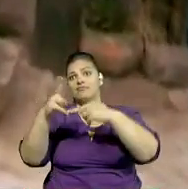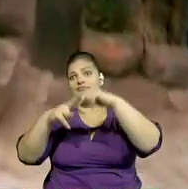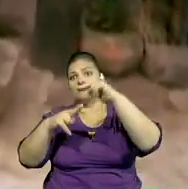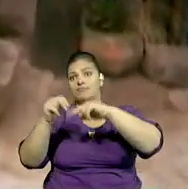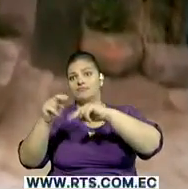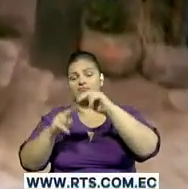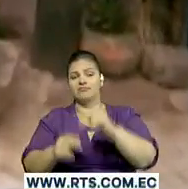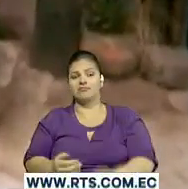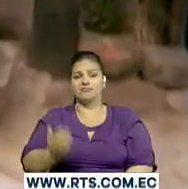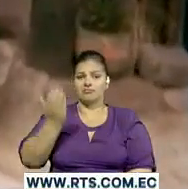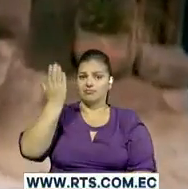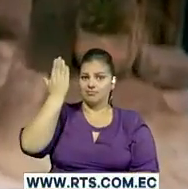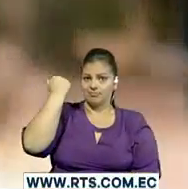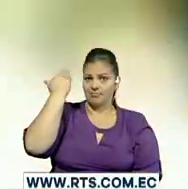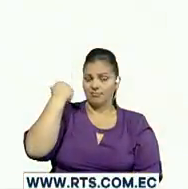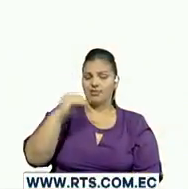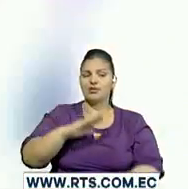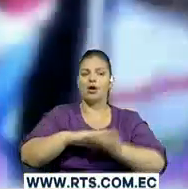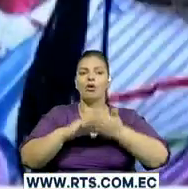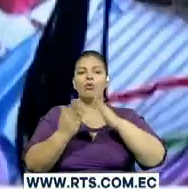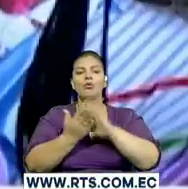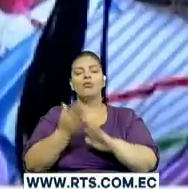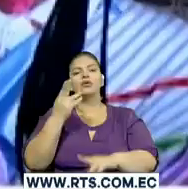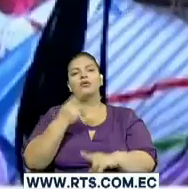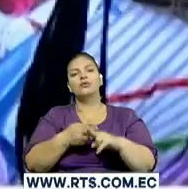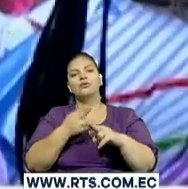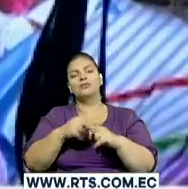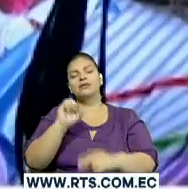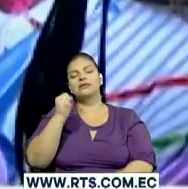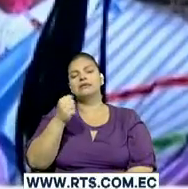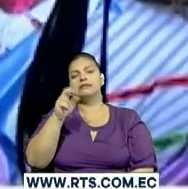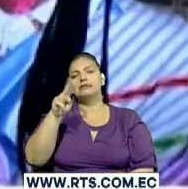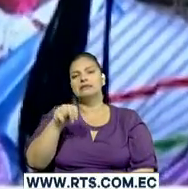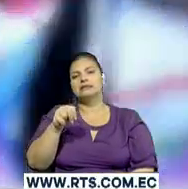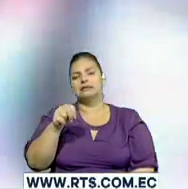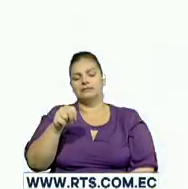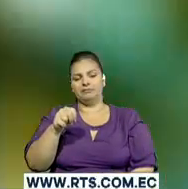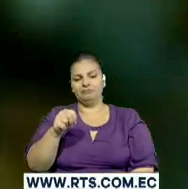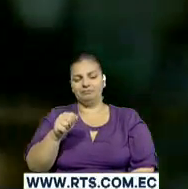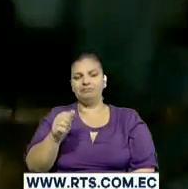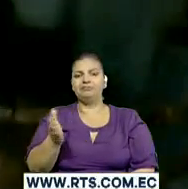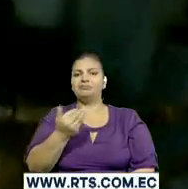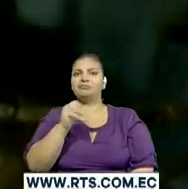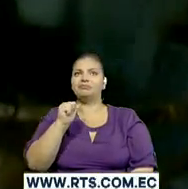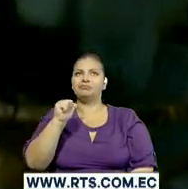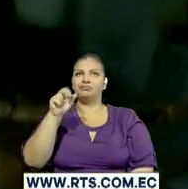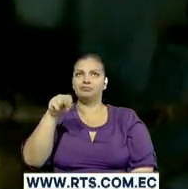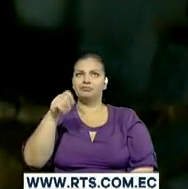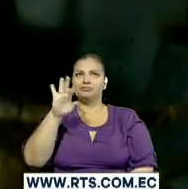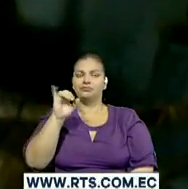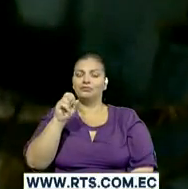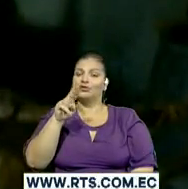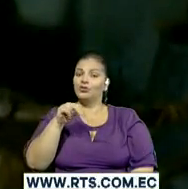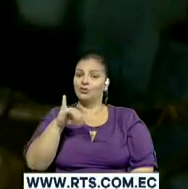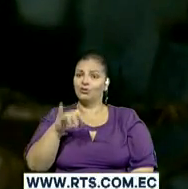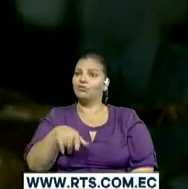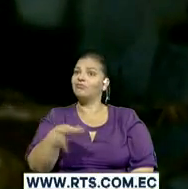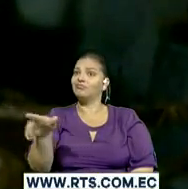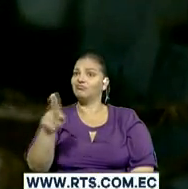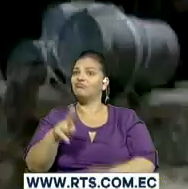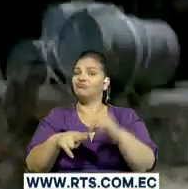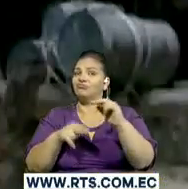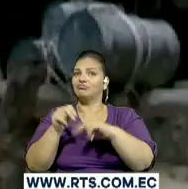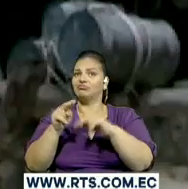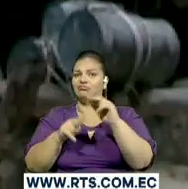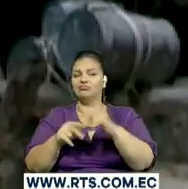conocido como San Antonio de Pichincha. Es una vivienda que cuando afuera hace calor, aquí va a estar muy fresco, y cuando afuera hace frío,